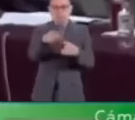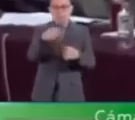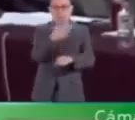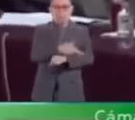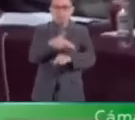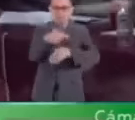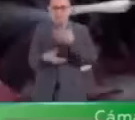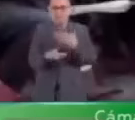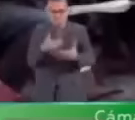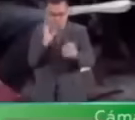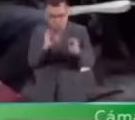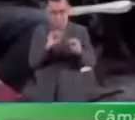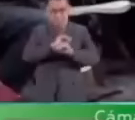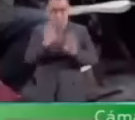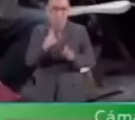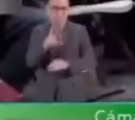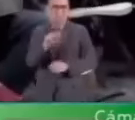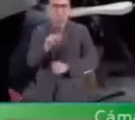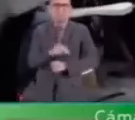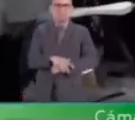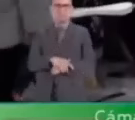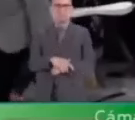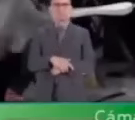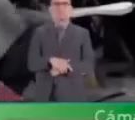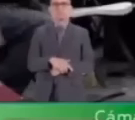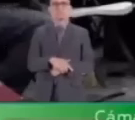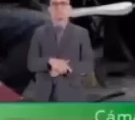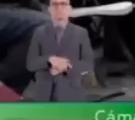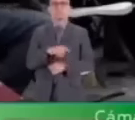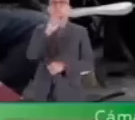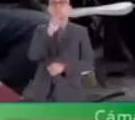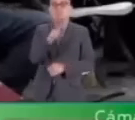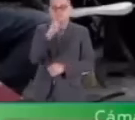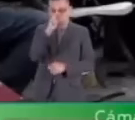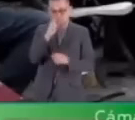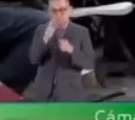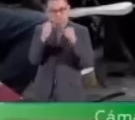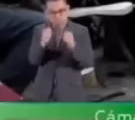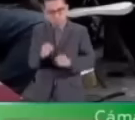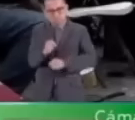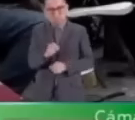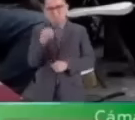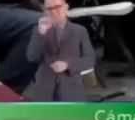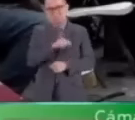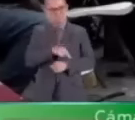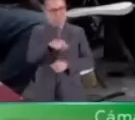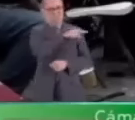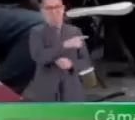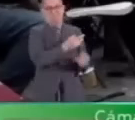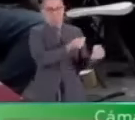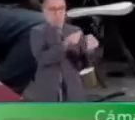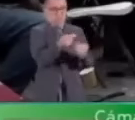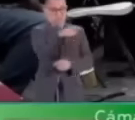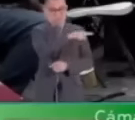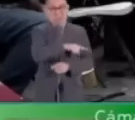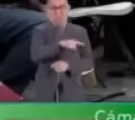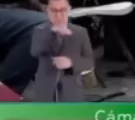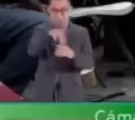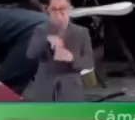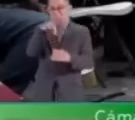en la famosa carrera judicial de haber trabajado dentro de algún poder, dentro de algún sistema del Poder Judicial, pero sí necesitan